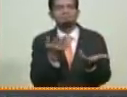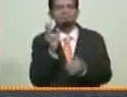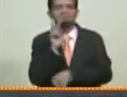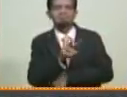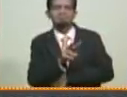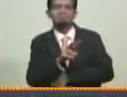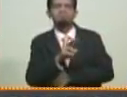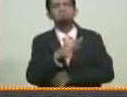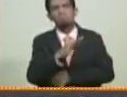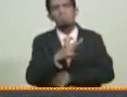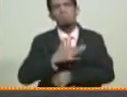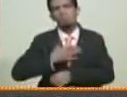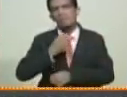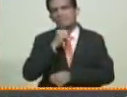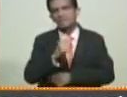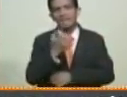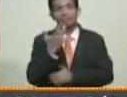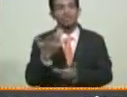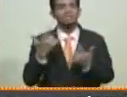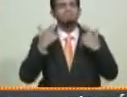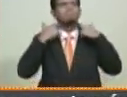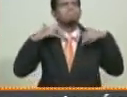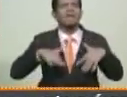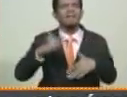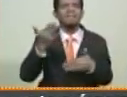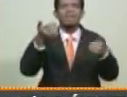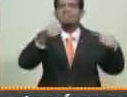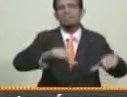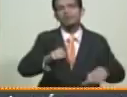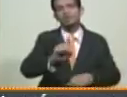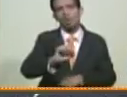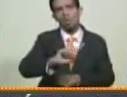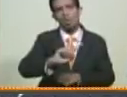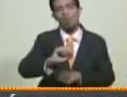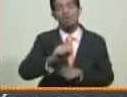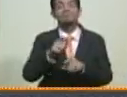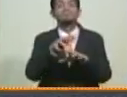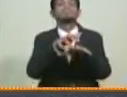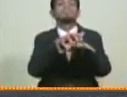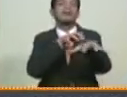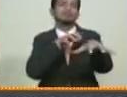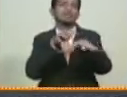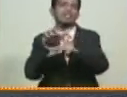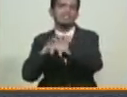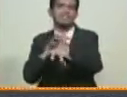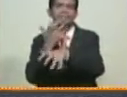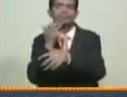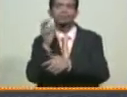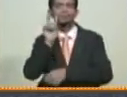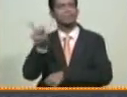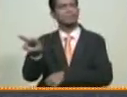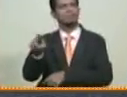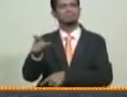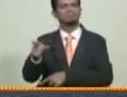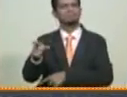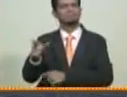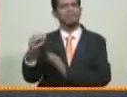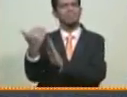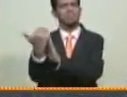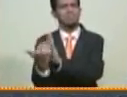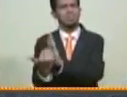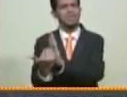en ese municipio. No estoy diciendo que la hayamos perdido definitivamente. Tenía que ver cada uno de esos casos. Estos son casos de preocupación para nosotros. ¿Qué